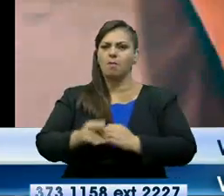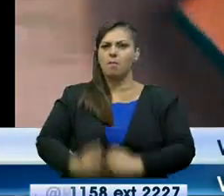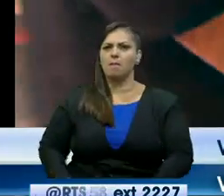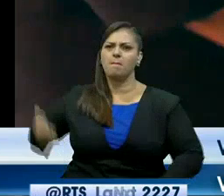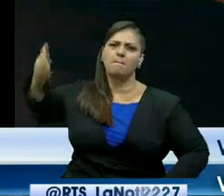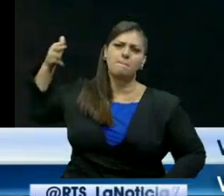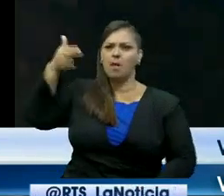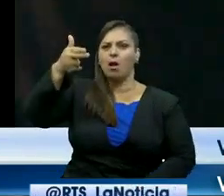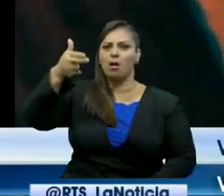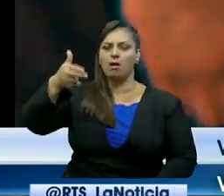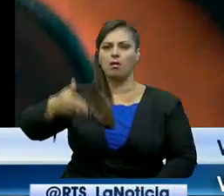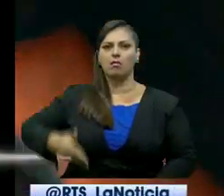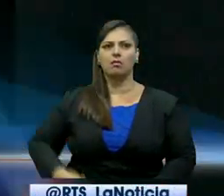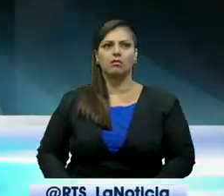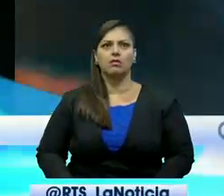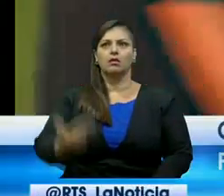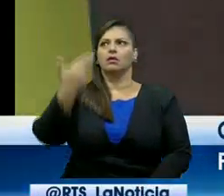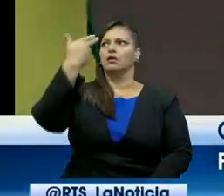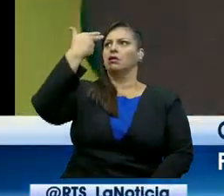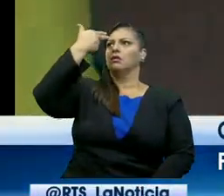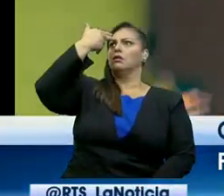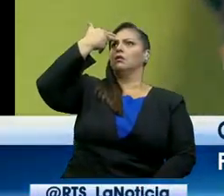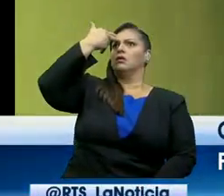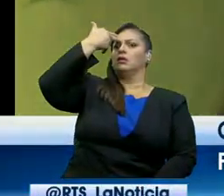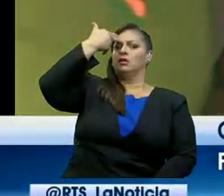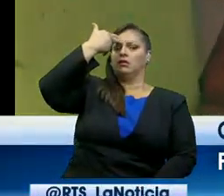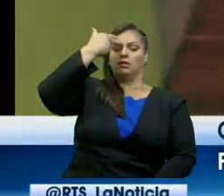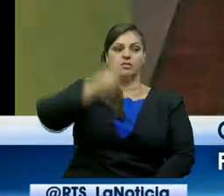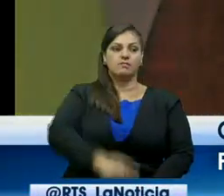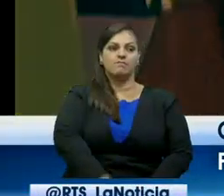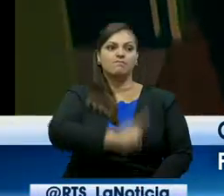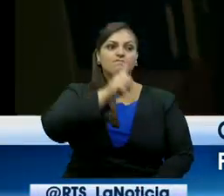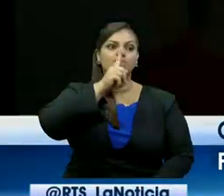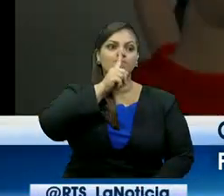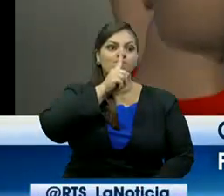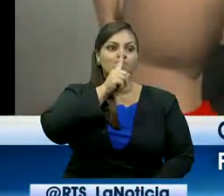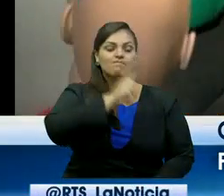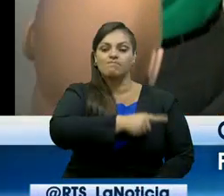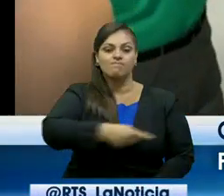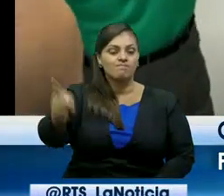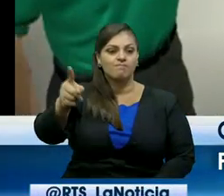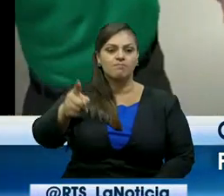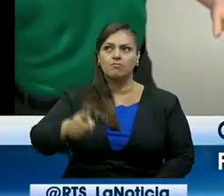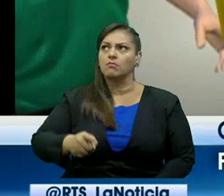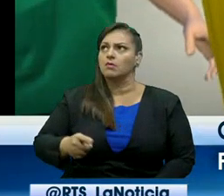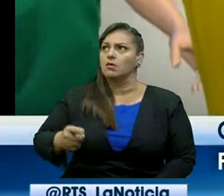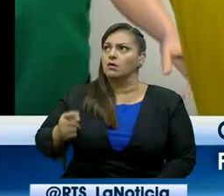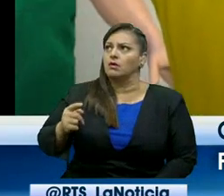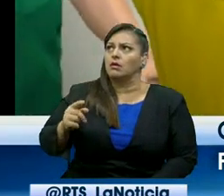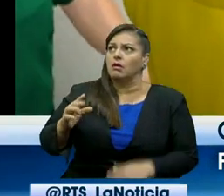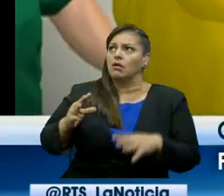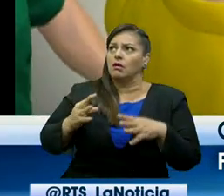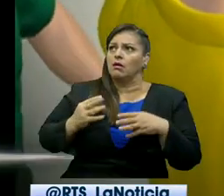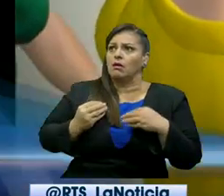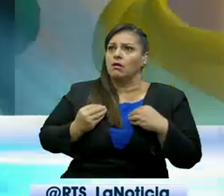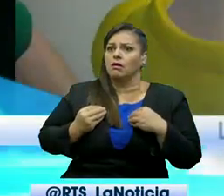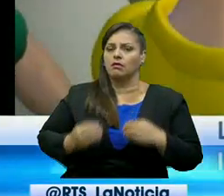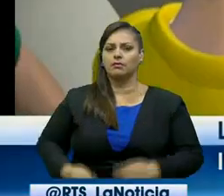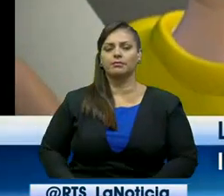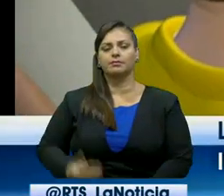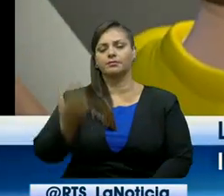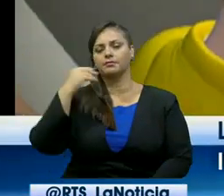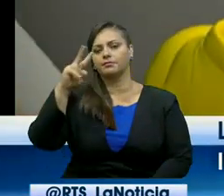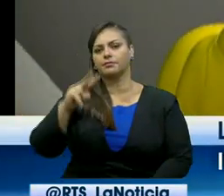un arma. Me dijeron que me quede tranquilo, que no me pasaba nada, pero que entre. Todo se produjo la tarde del viernes. Los